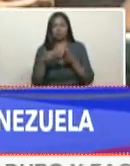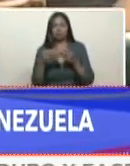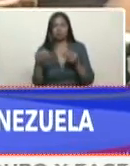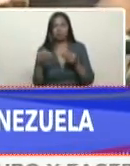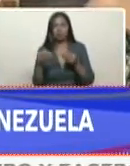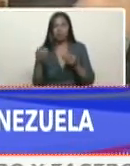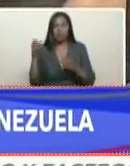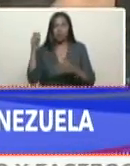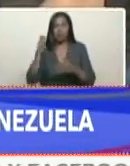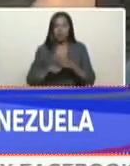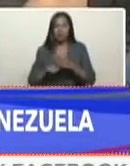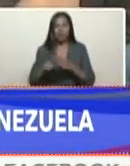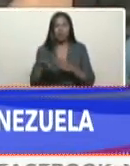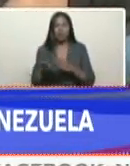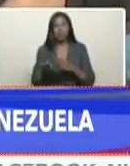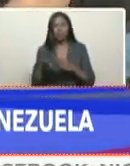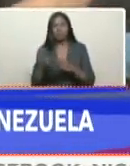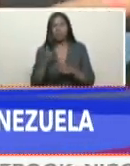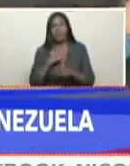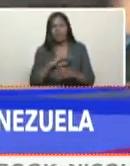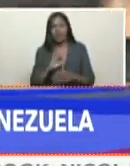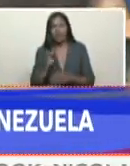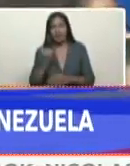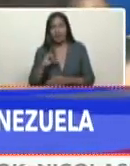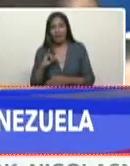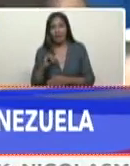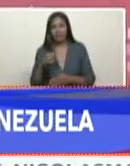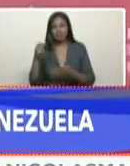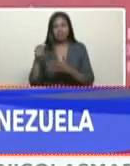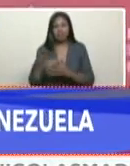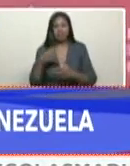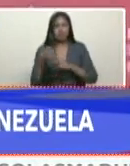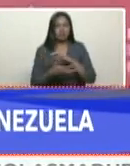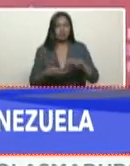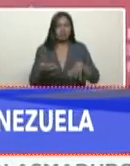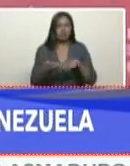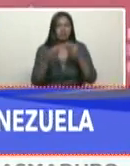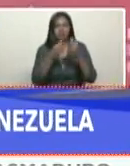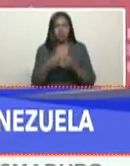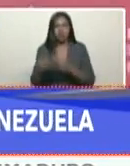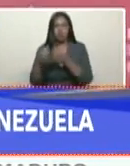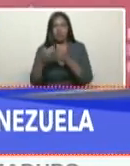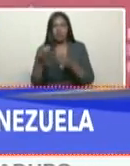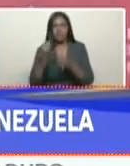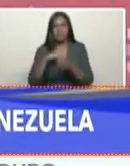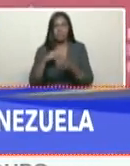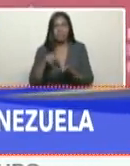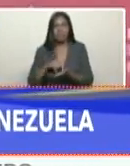el bloqueo imperialista, por la guerra económica, porque hay sectores más vulnerables.